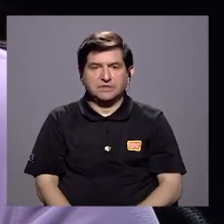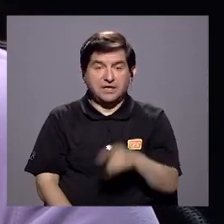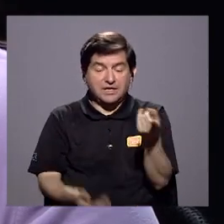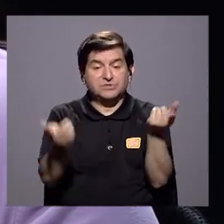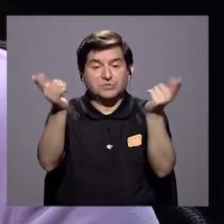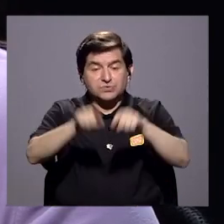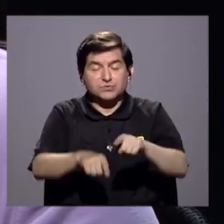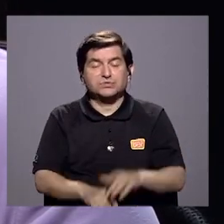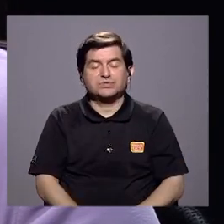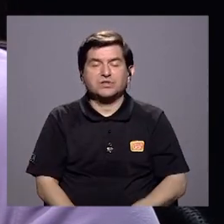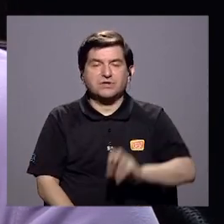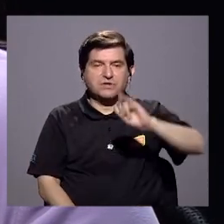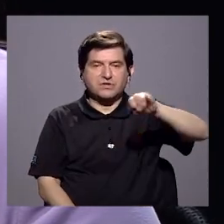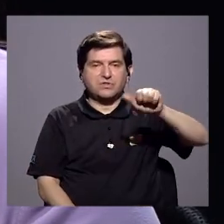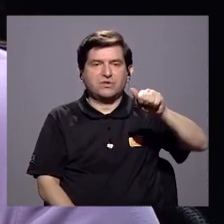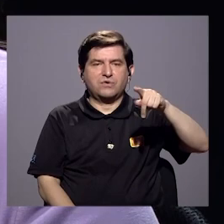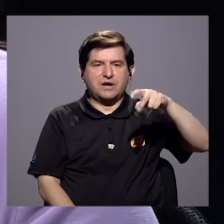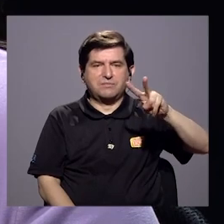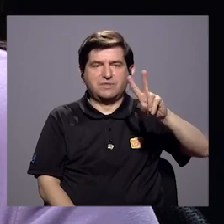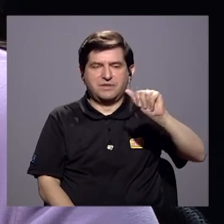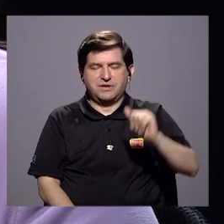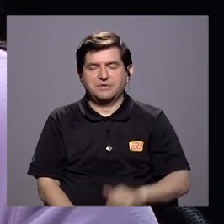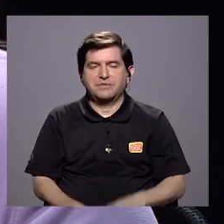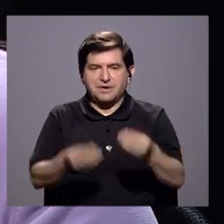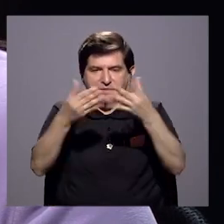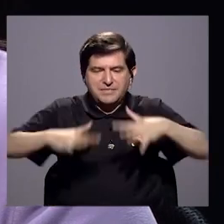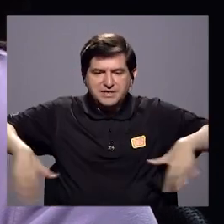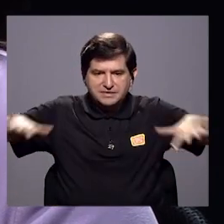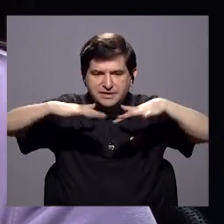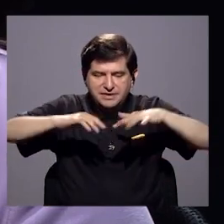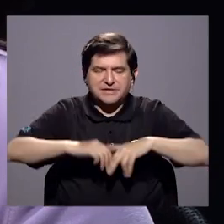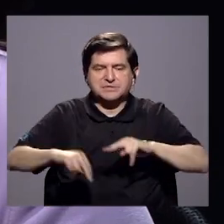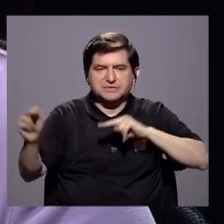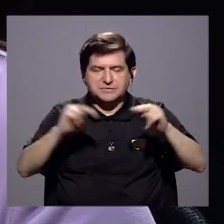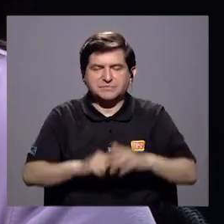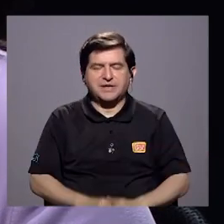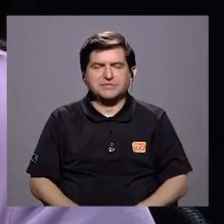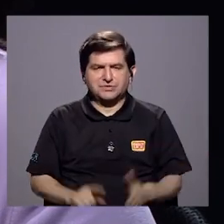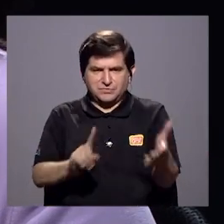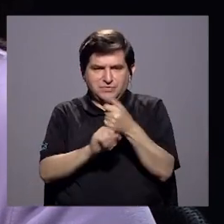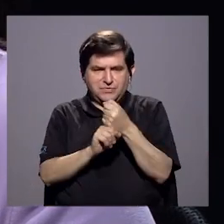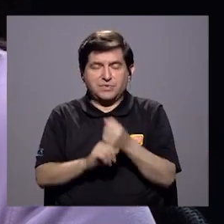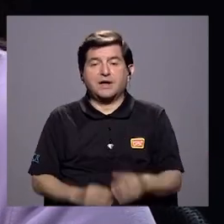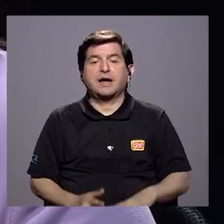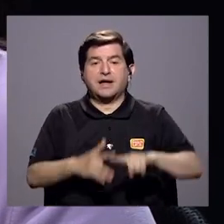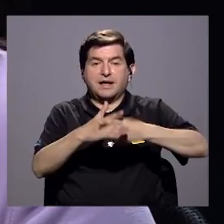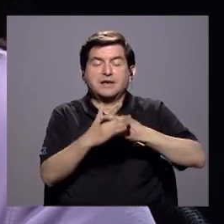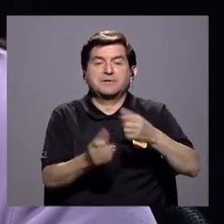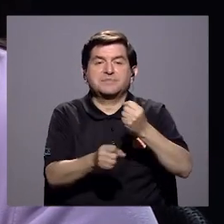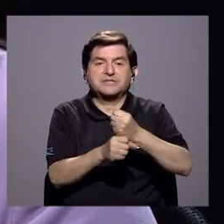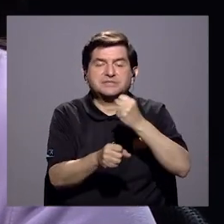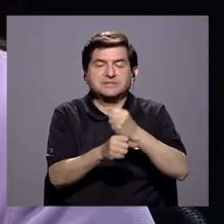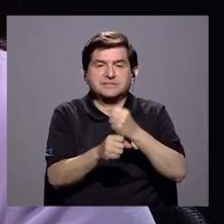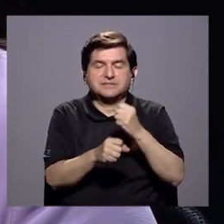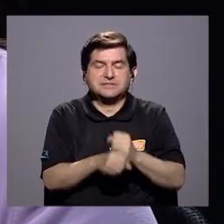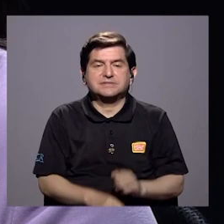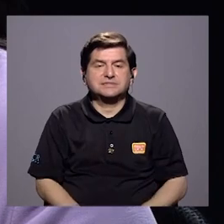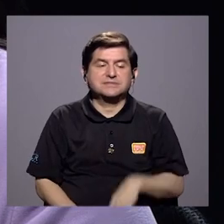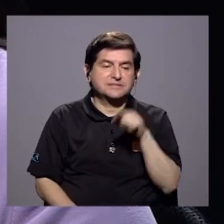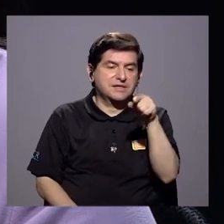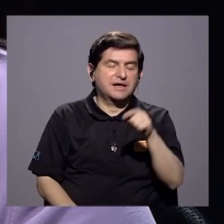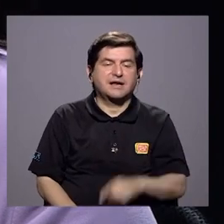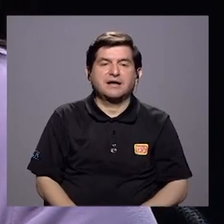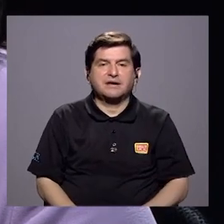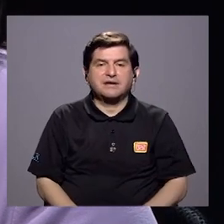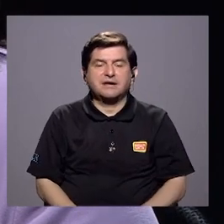lo que sucedió en Habdeba. Perdimos un nicho de mercado que teníamos cautivo ante la entrada en operaciones de la terminal de contenedores de